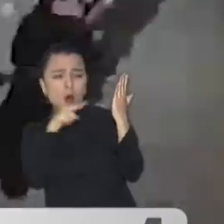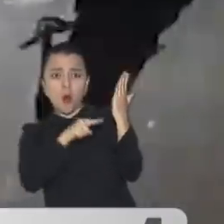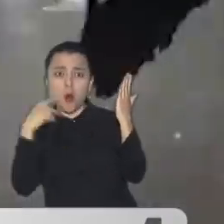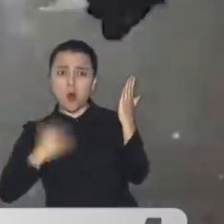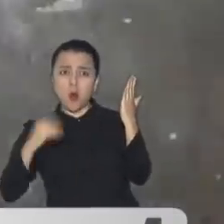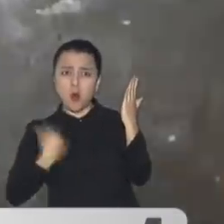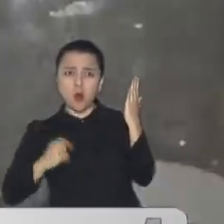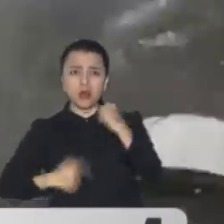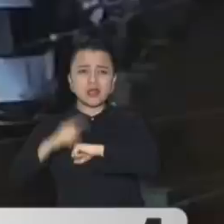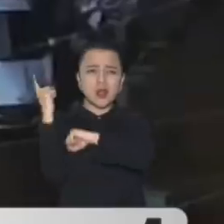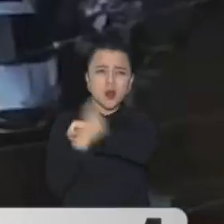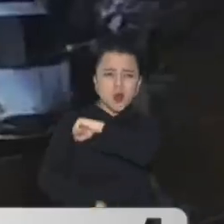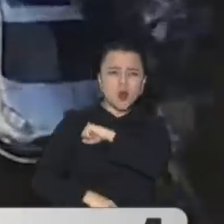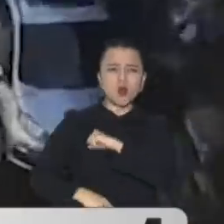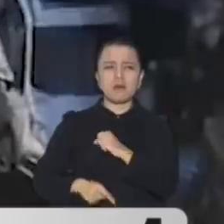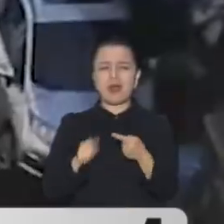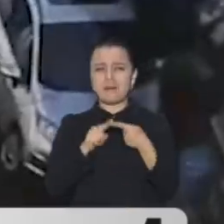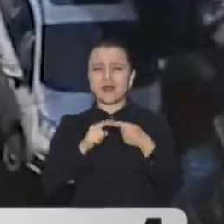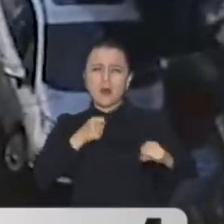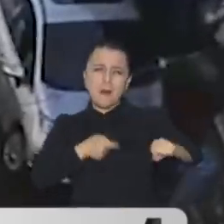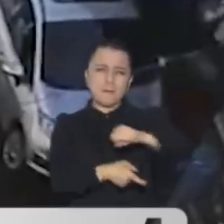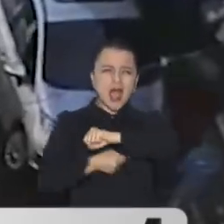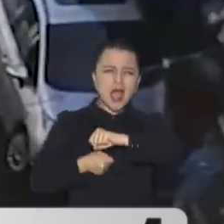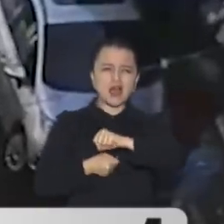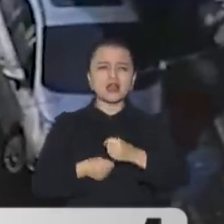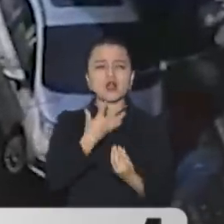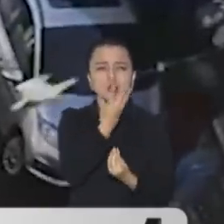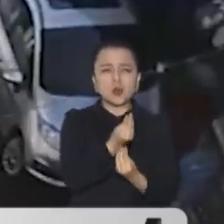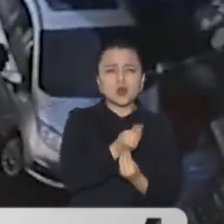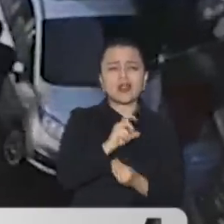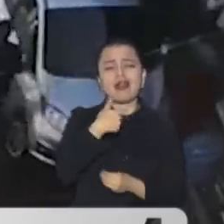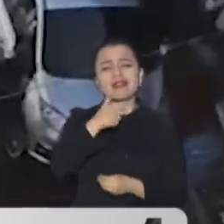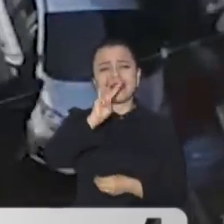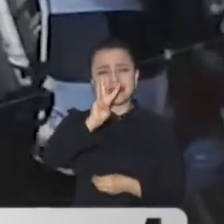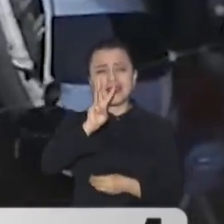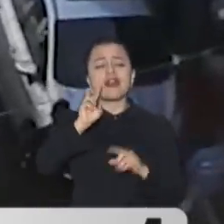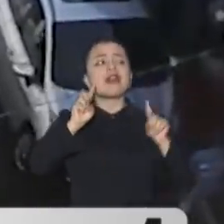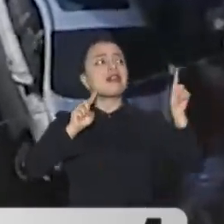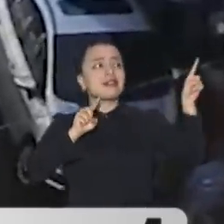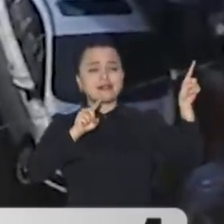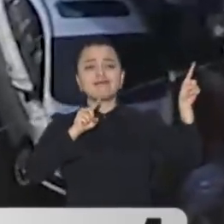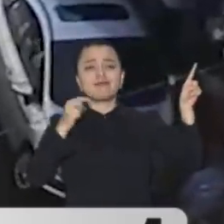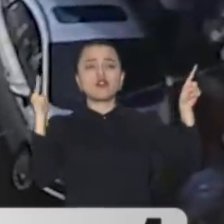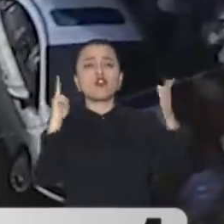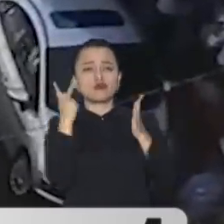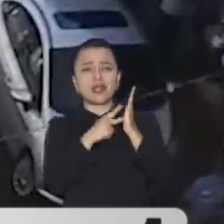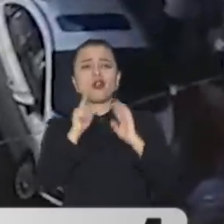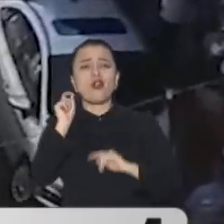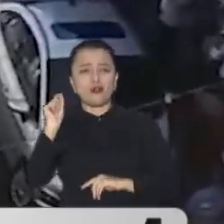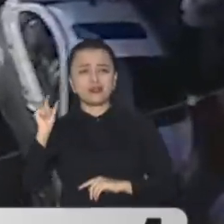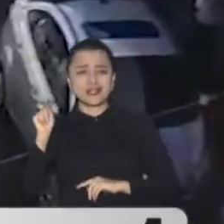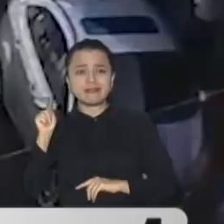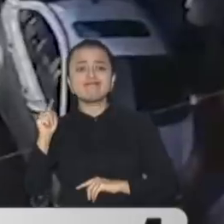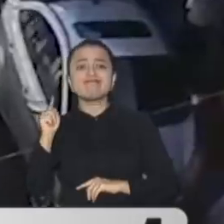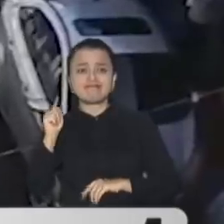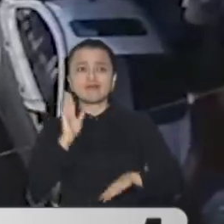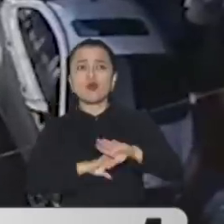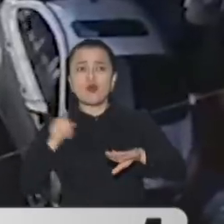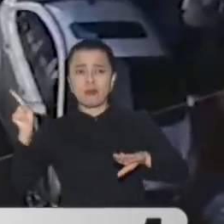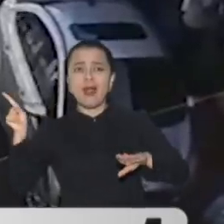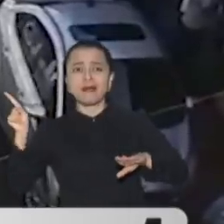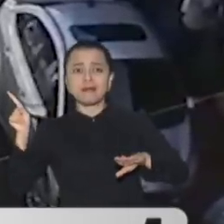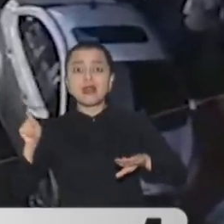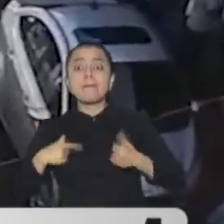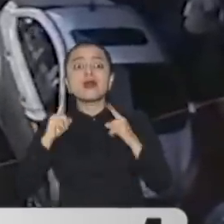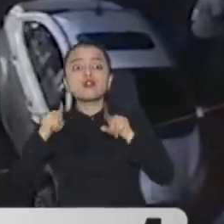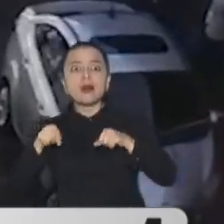delitos, pero también del homicidio de una persona en la Comuna 13 de Medellín en el año 2011. También en otro operativo que hicieron las autoridades